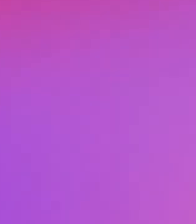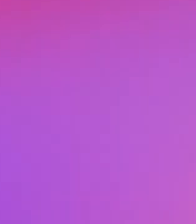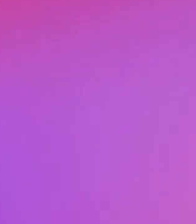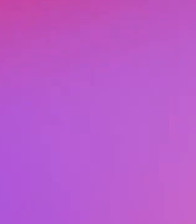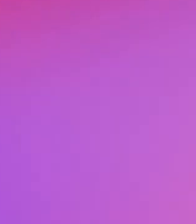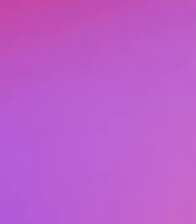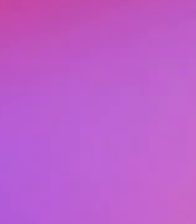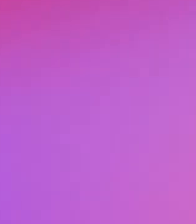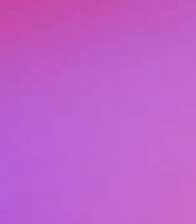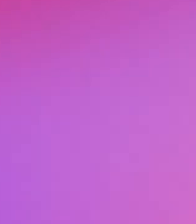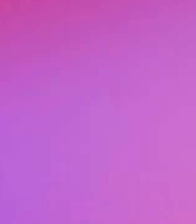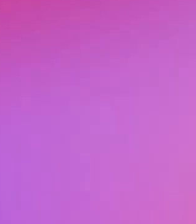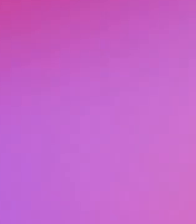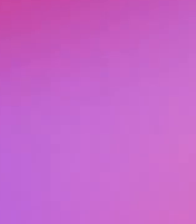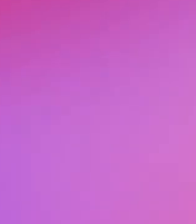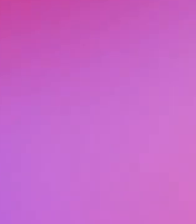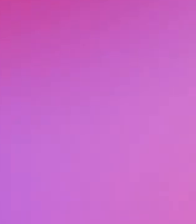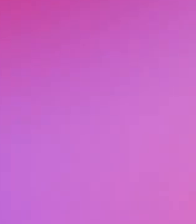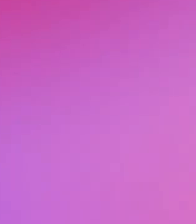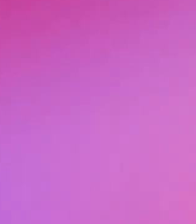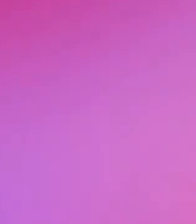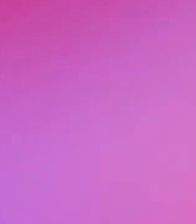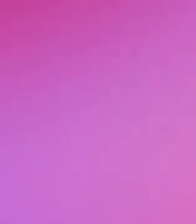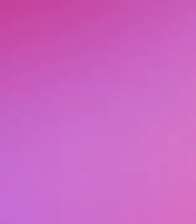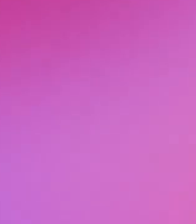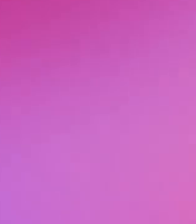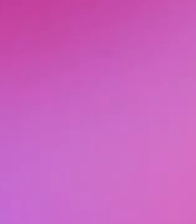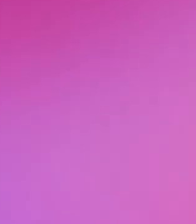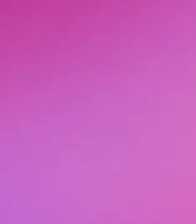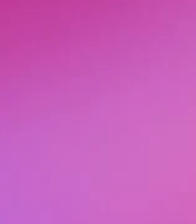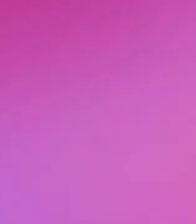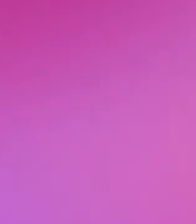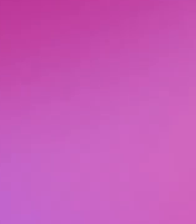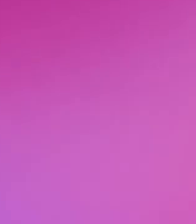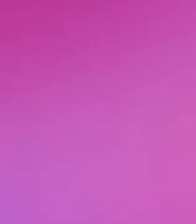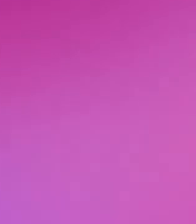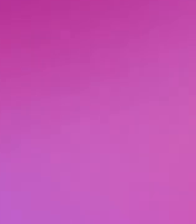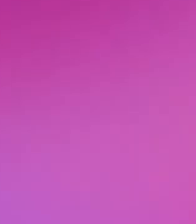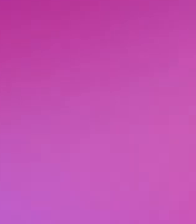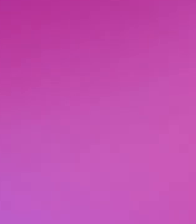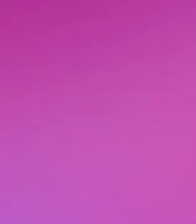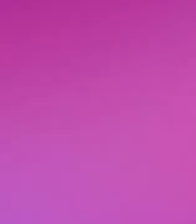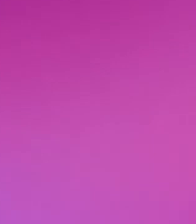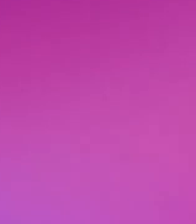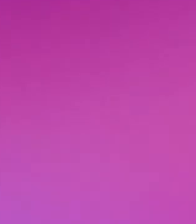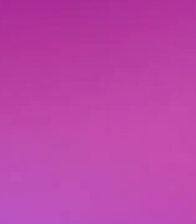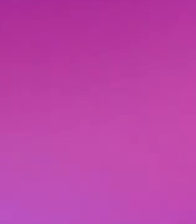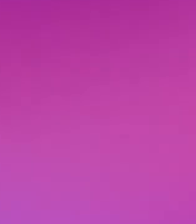nuevaescuelamexicana.cep.gov.mx y tripulantes.cep.gov.mx.